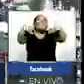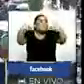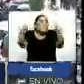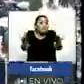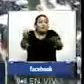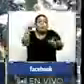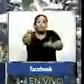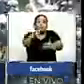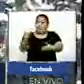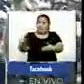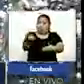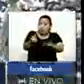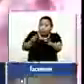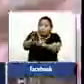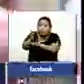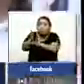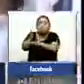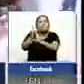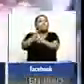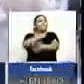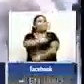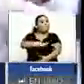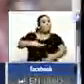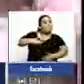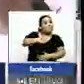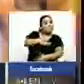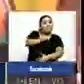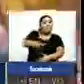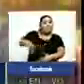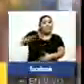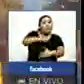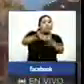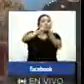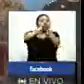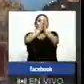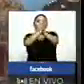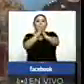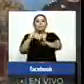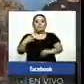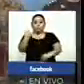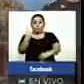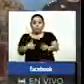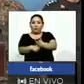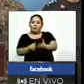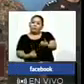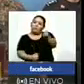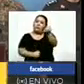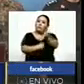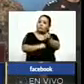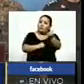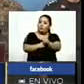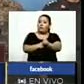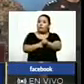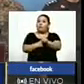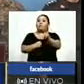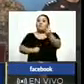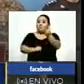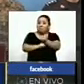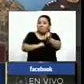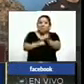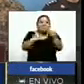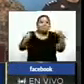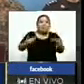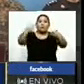es que los asistentes disfruten al máximo en espacios seguros. Apoyaremos de elementos tecnológicos